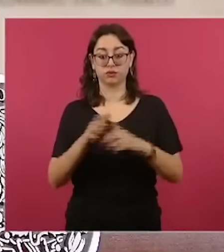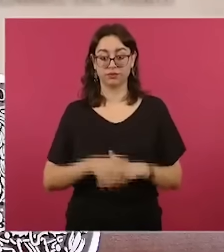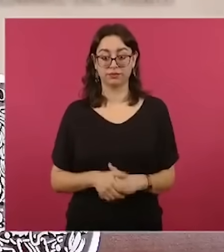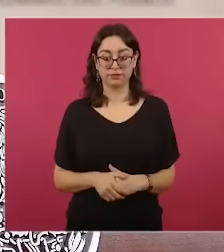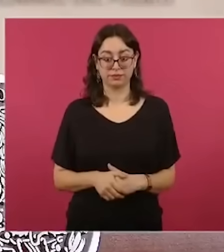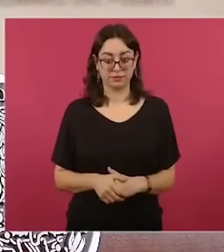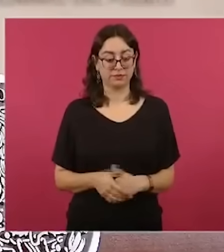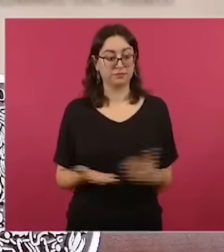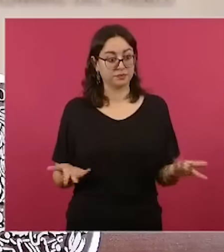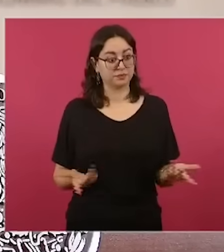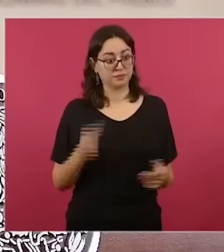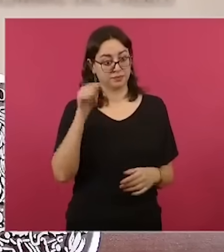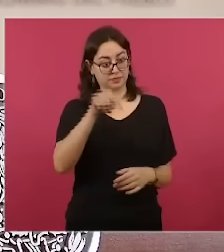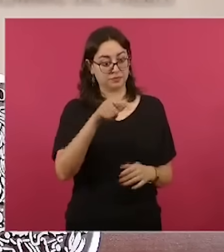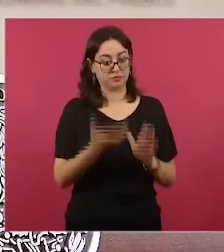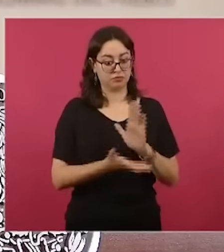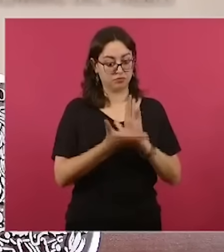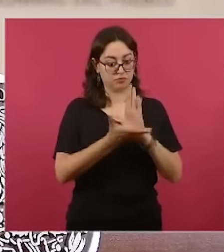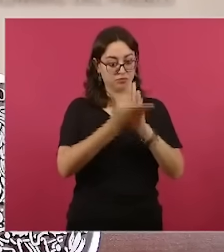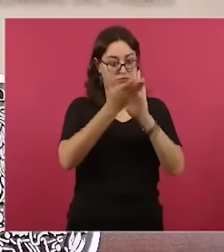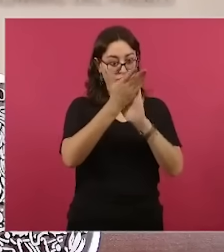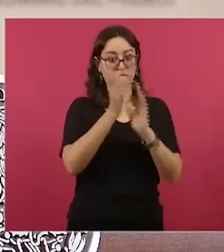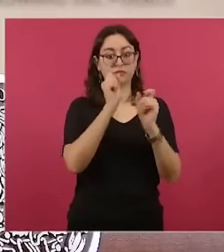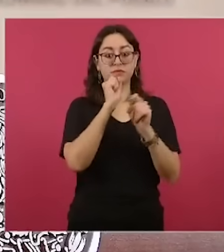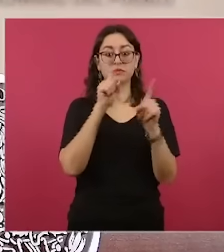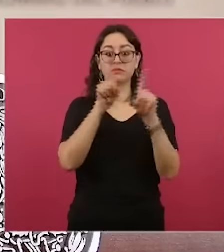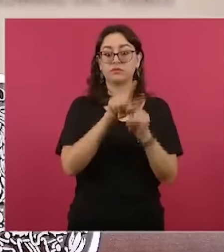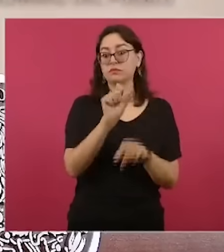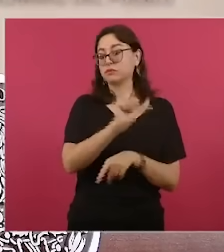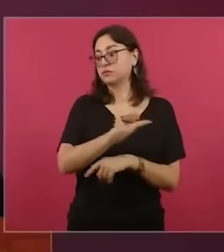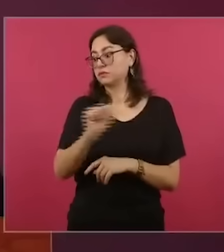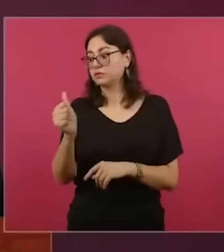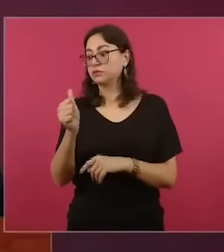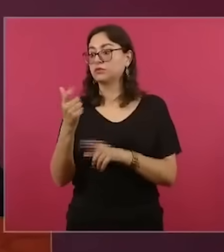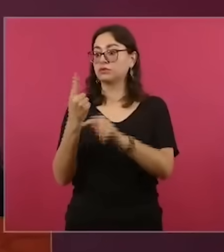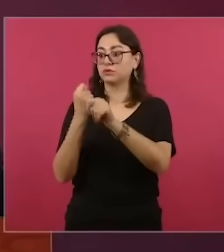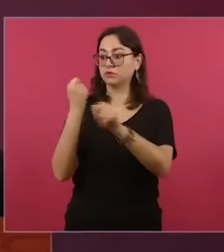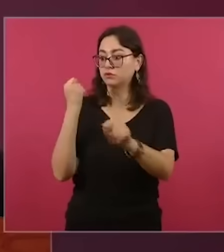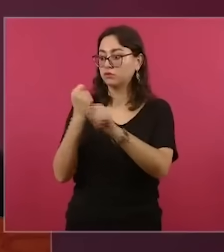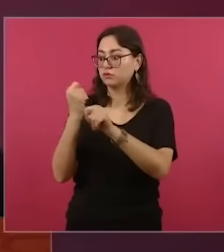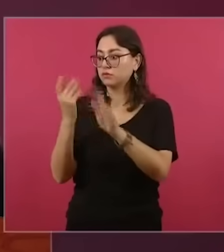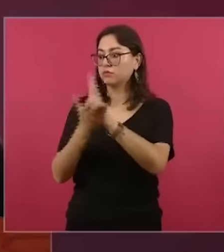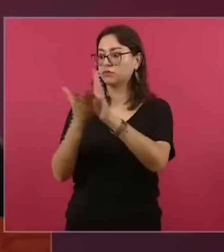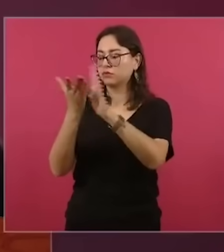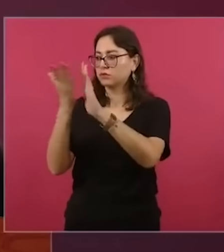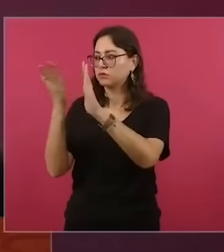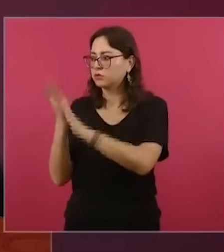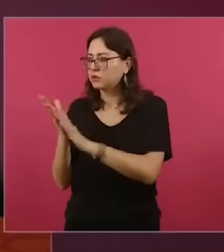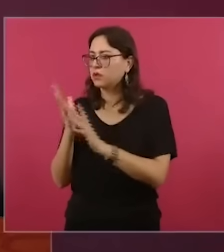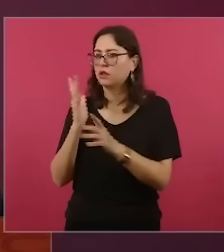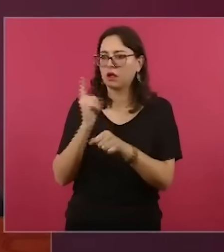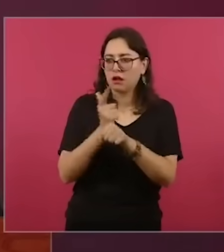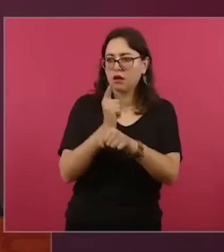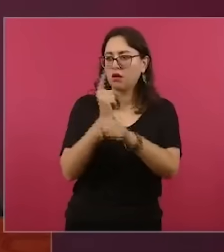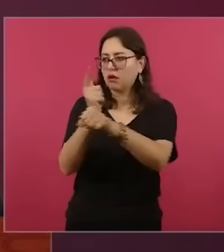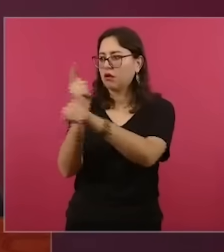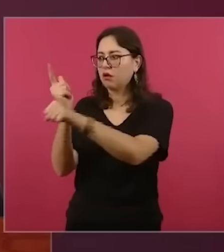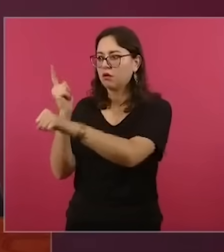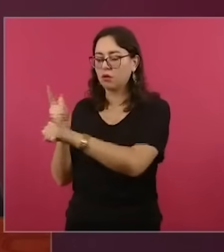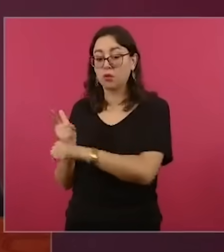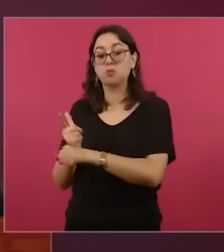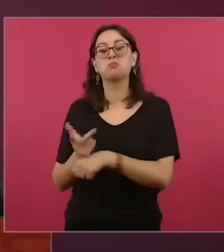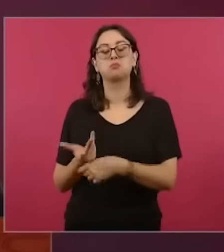así como otras que afortunadamente hemos tenido la oportunidad de ahorita conocer, se logran